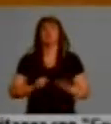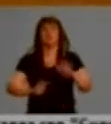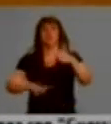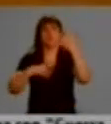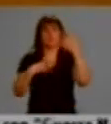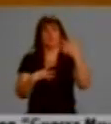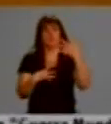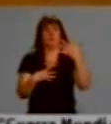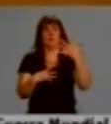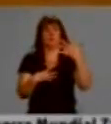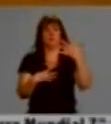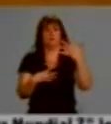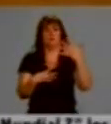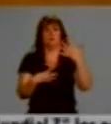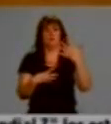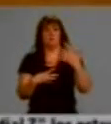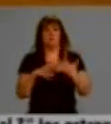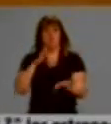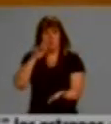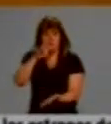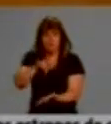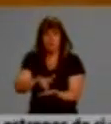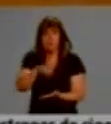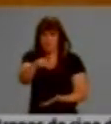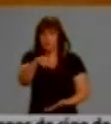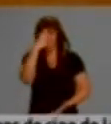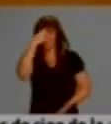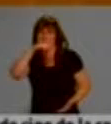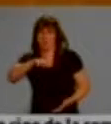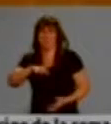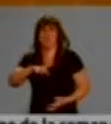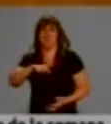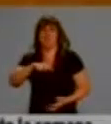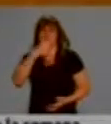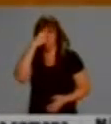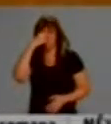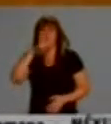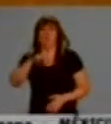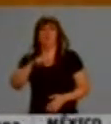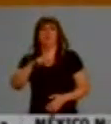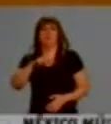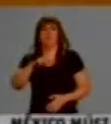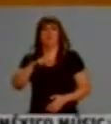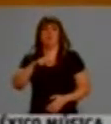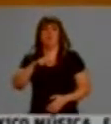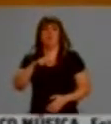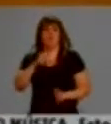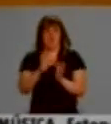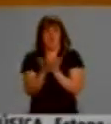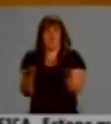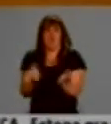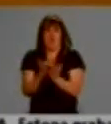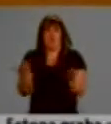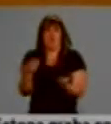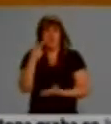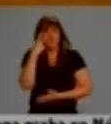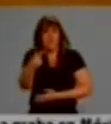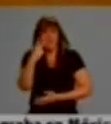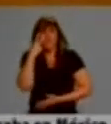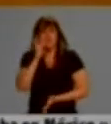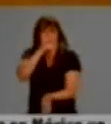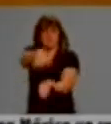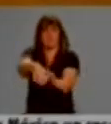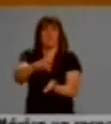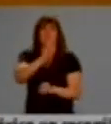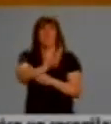Novena, ¿tuvo usted conocimiento de que había sido destruido el libro de visitas de la calle